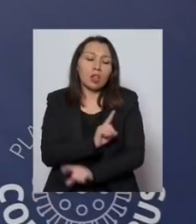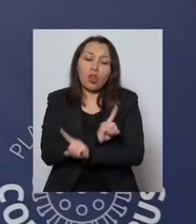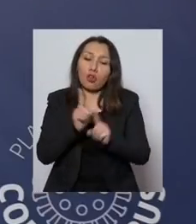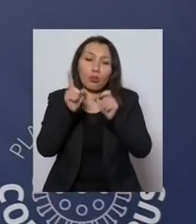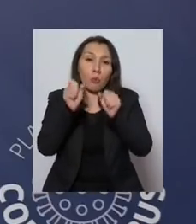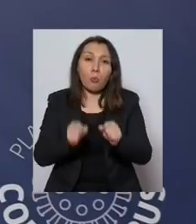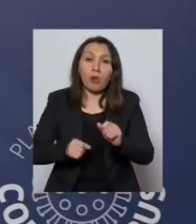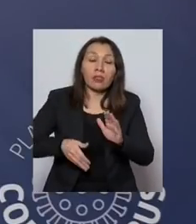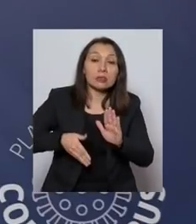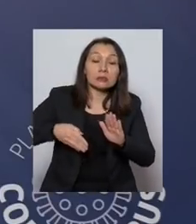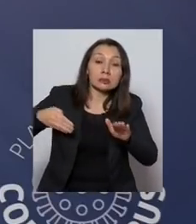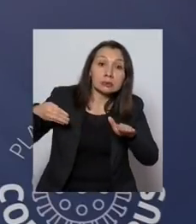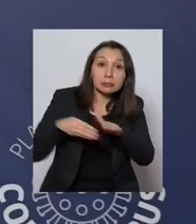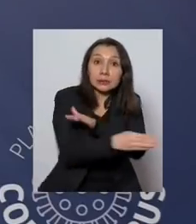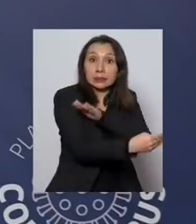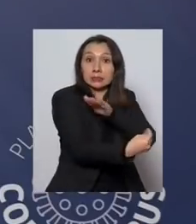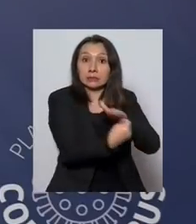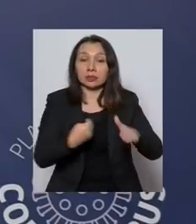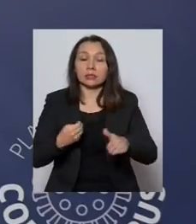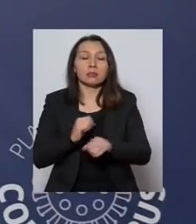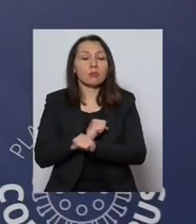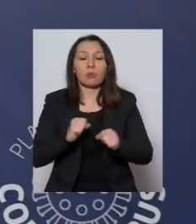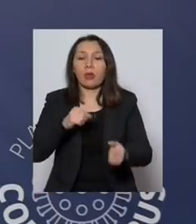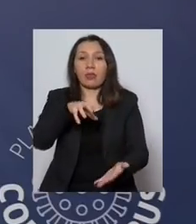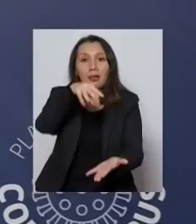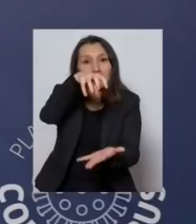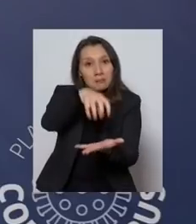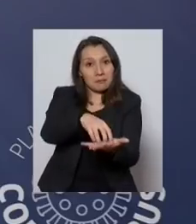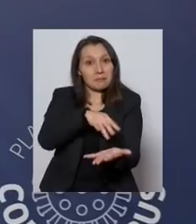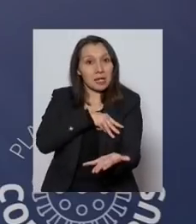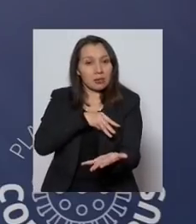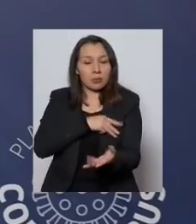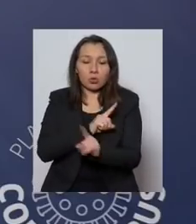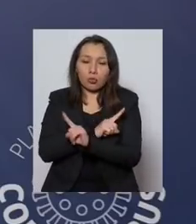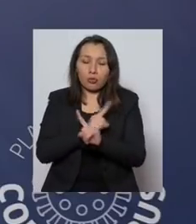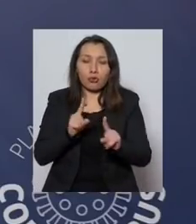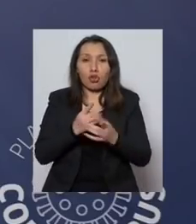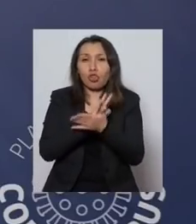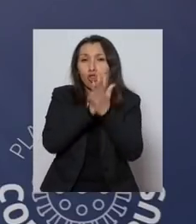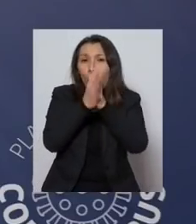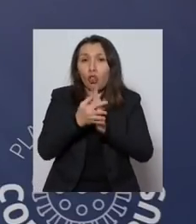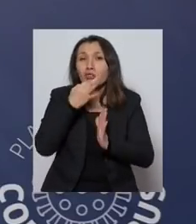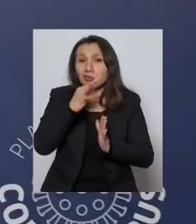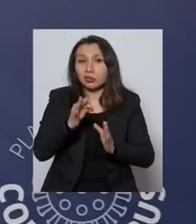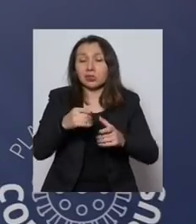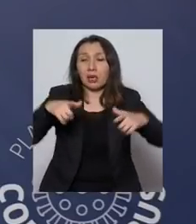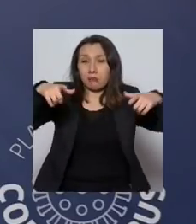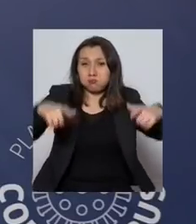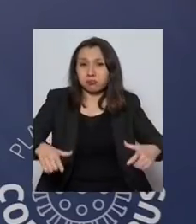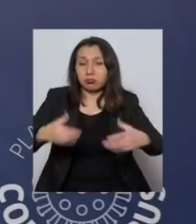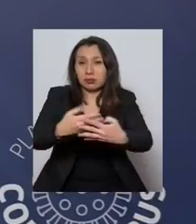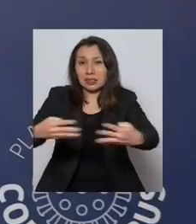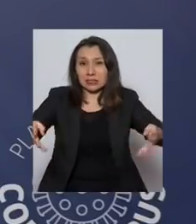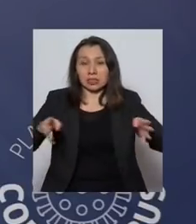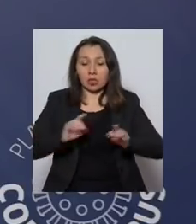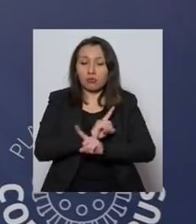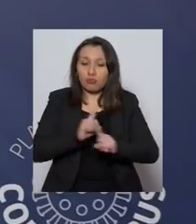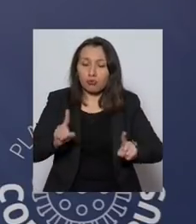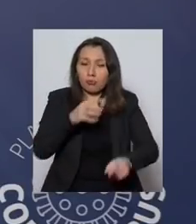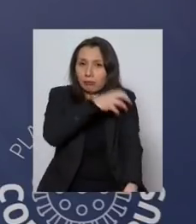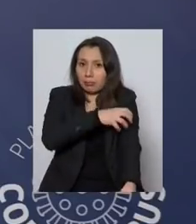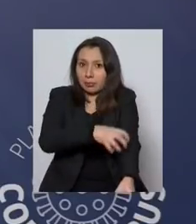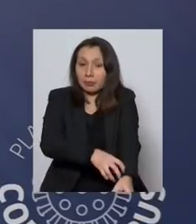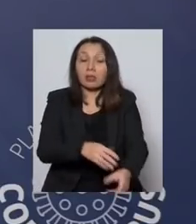puede salir y entrar, en particular de la región metropolitana, ni de todos los cordones que ya señalé, tampoco de este